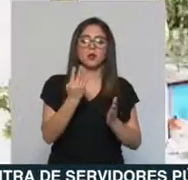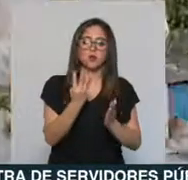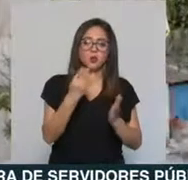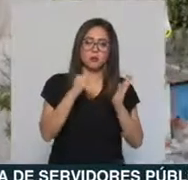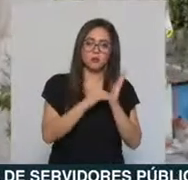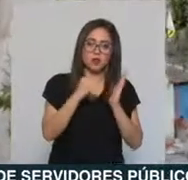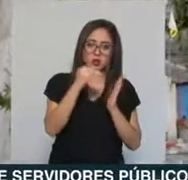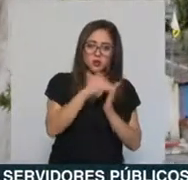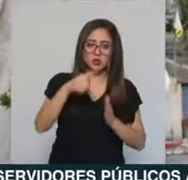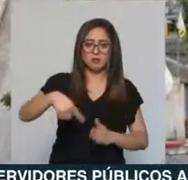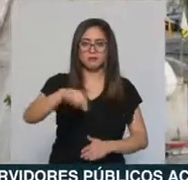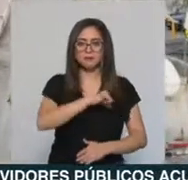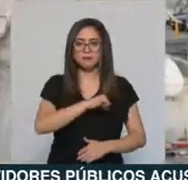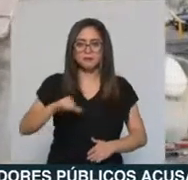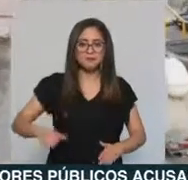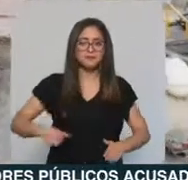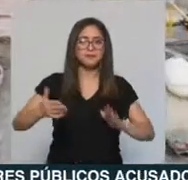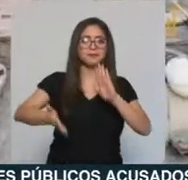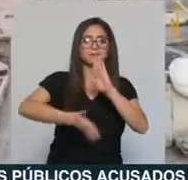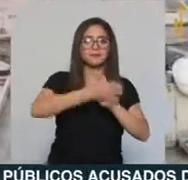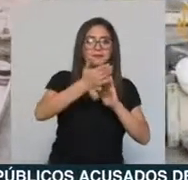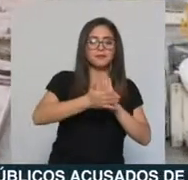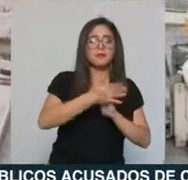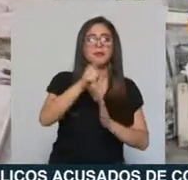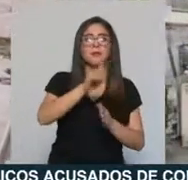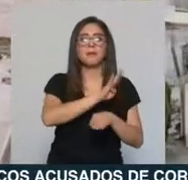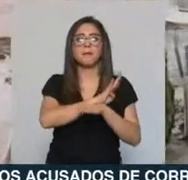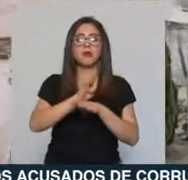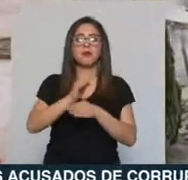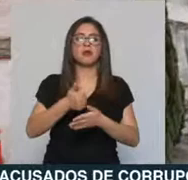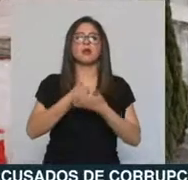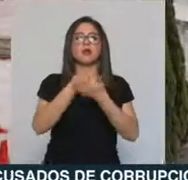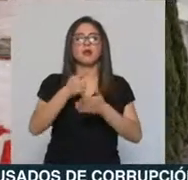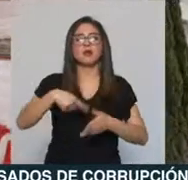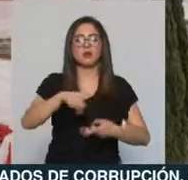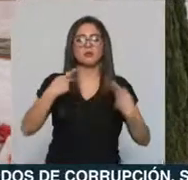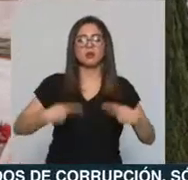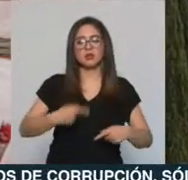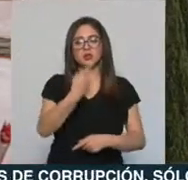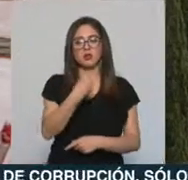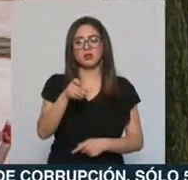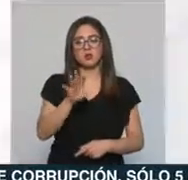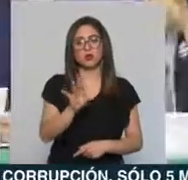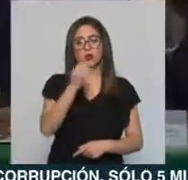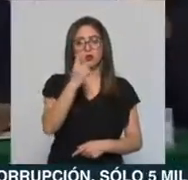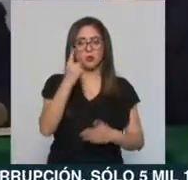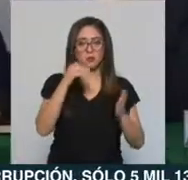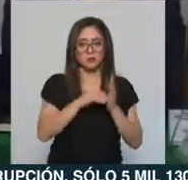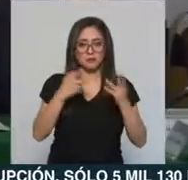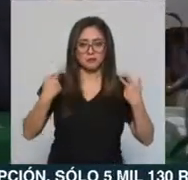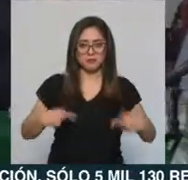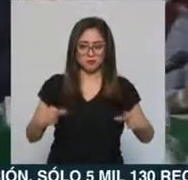en la alcaldía en obras públicas que beneficiarán a 141,000 personas.